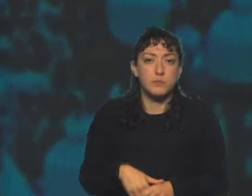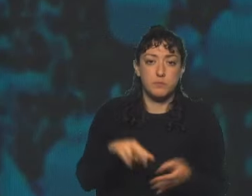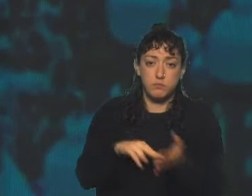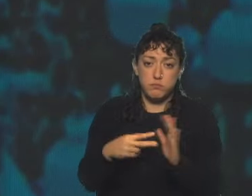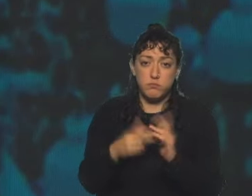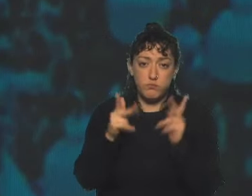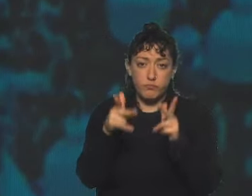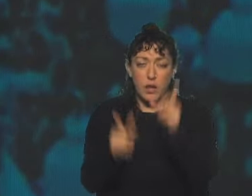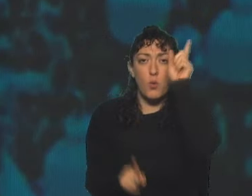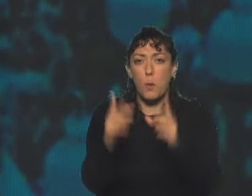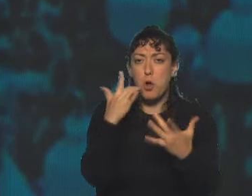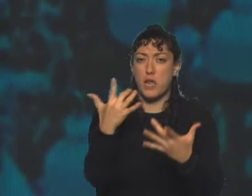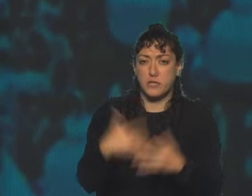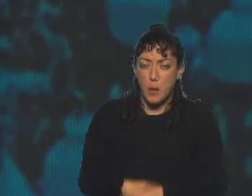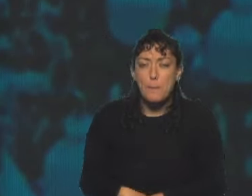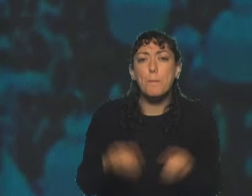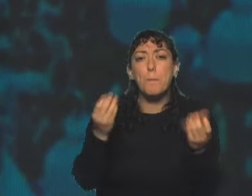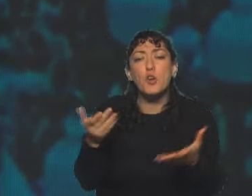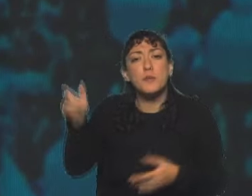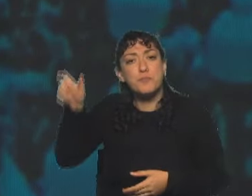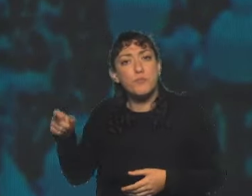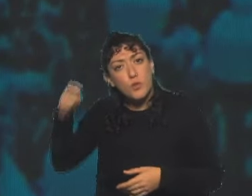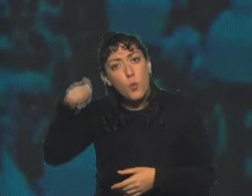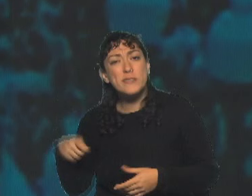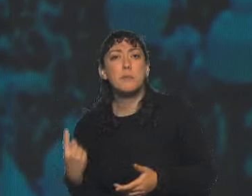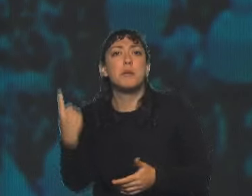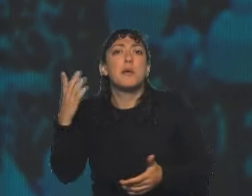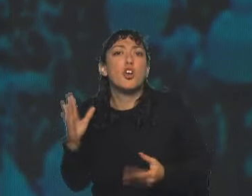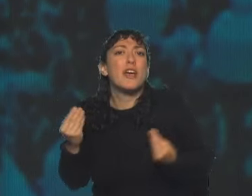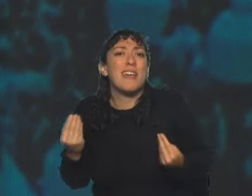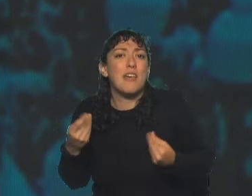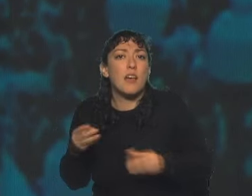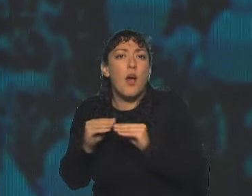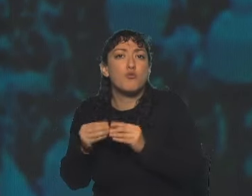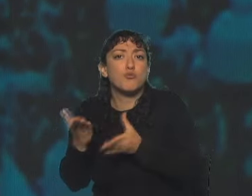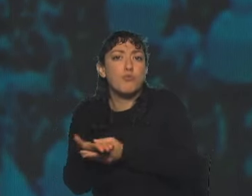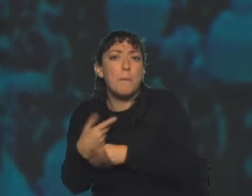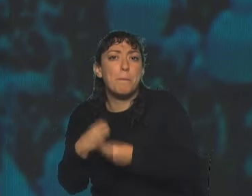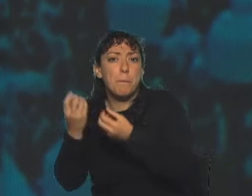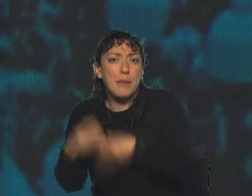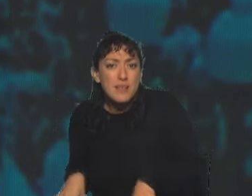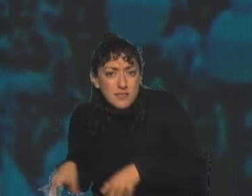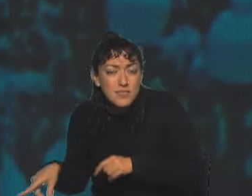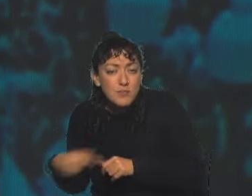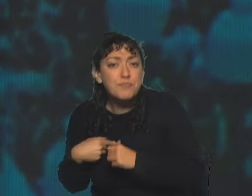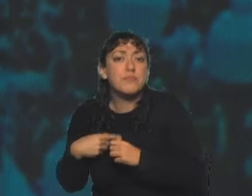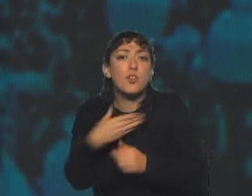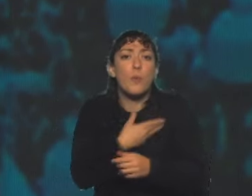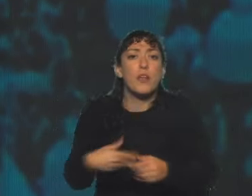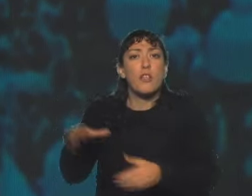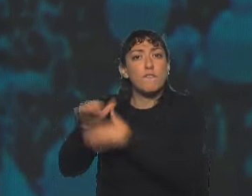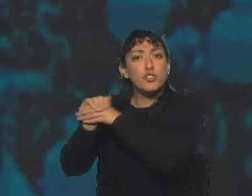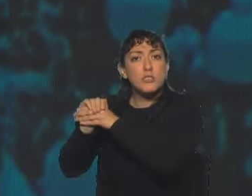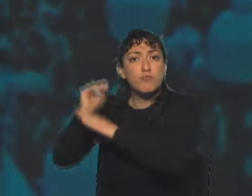digo mucha gente le molesta, ¿no? Porque Anzoátegui lo primero que hizo, apenas iniciada la causa, y apenas asumido el gobierno de